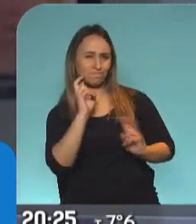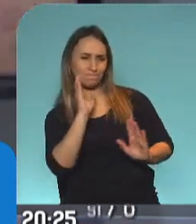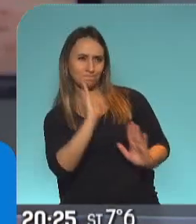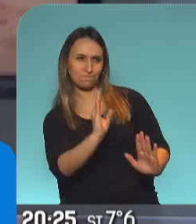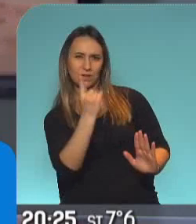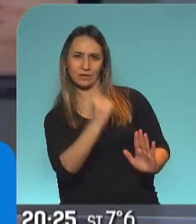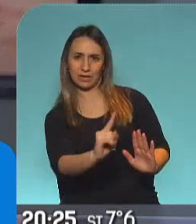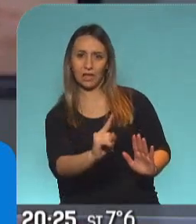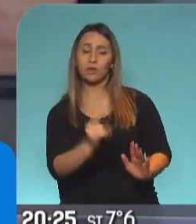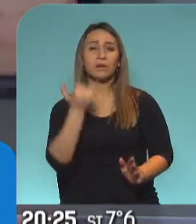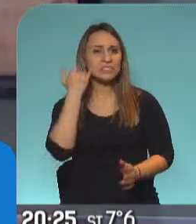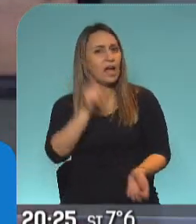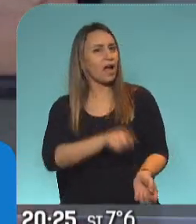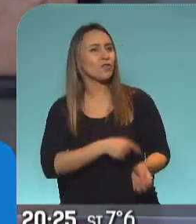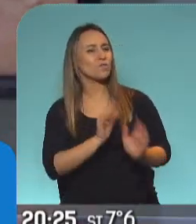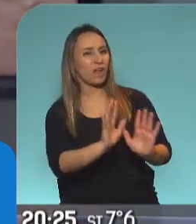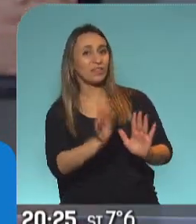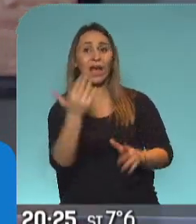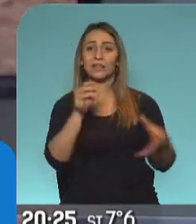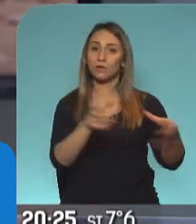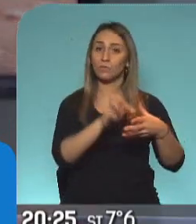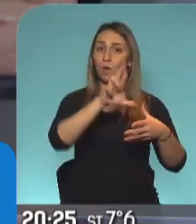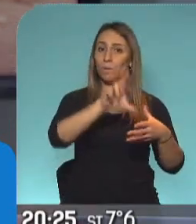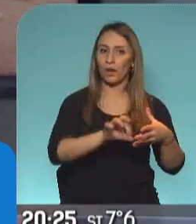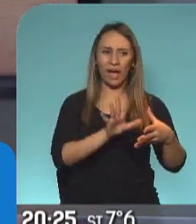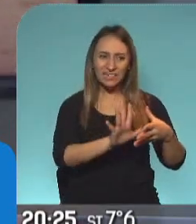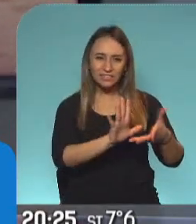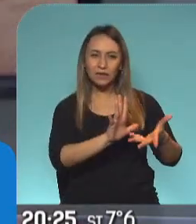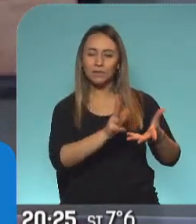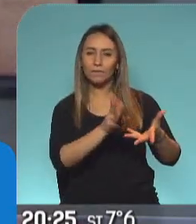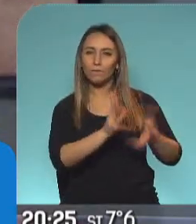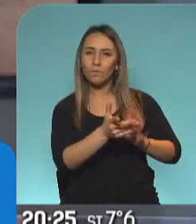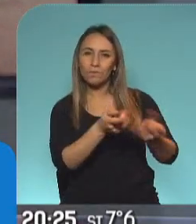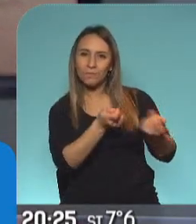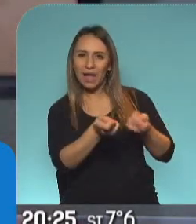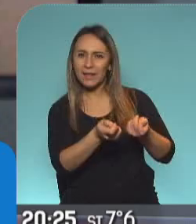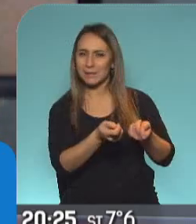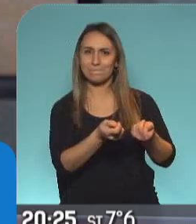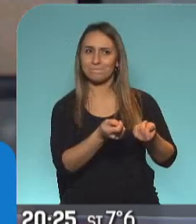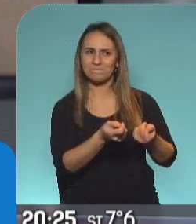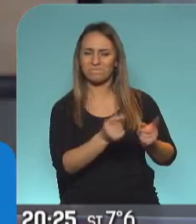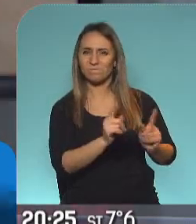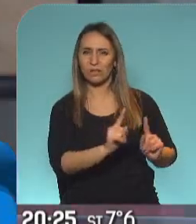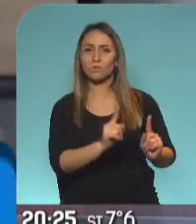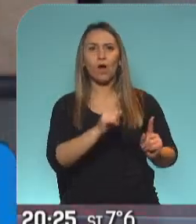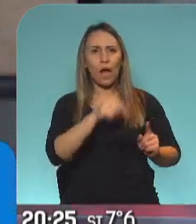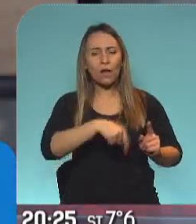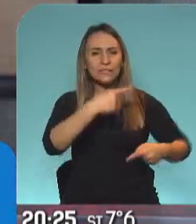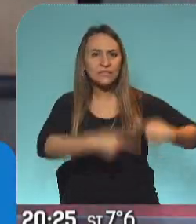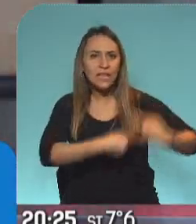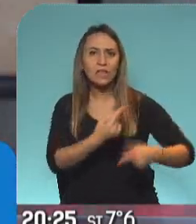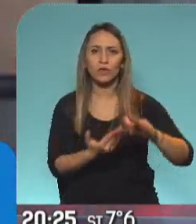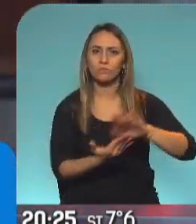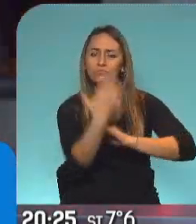acostumbrando, ¿no? Algo que antes no hacía el PRO, Juntos por el Cambio en realidad, pero también el PRO, a publicar comunicados muy seguido. Es difícil,